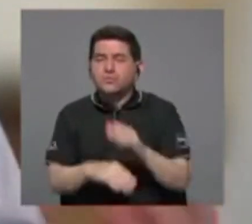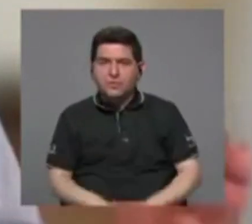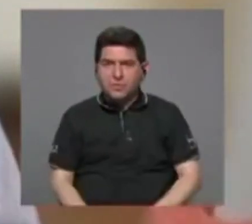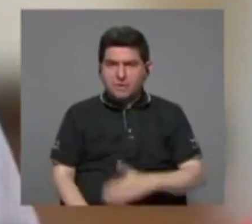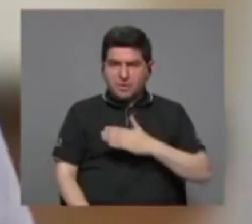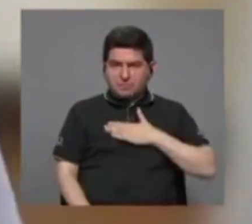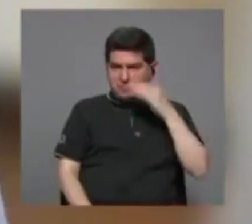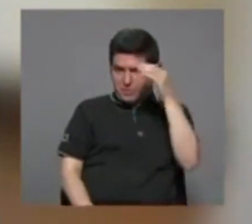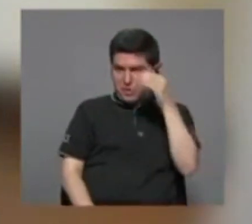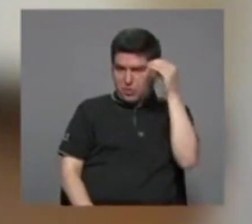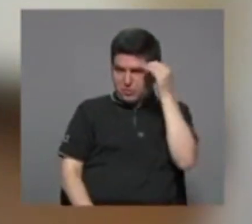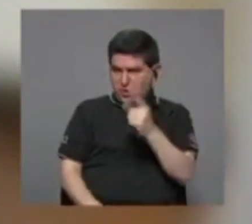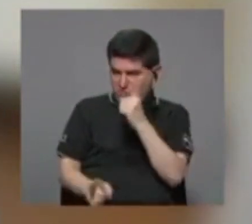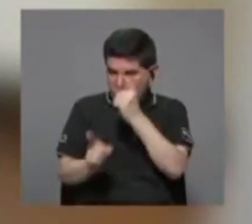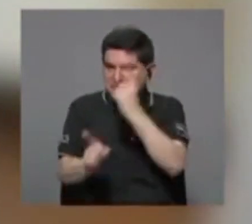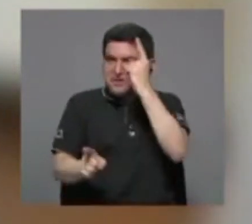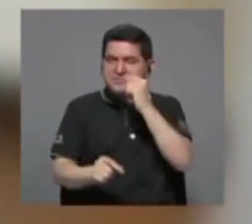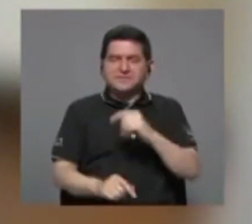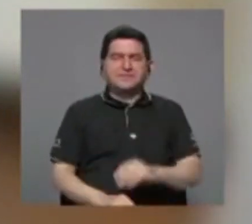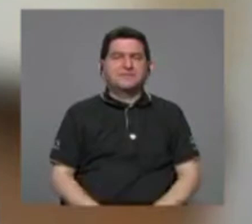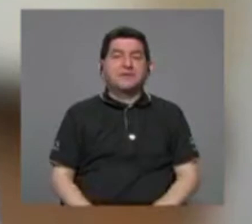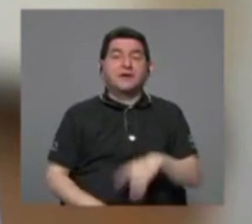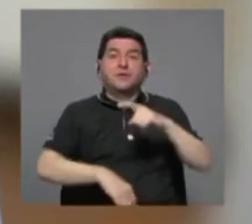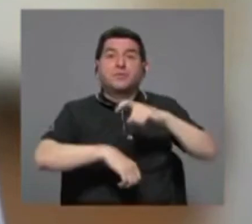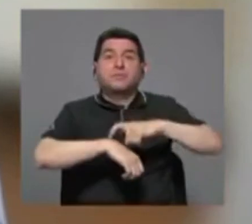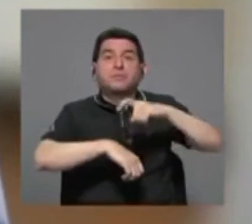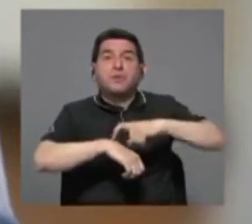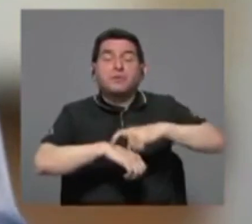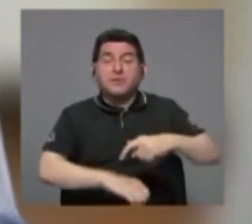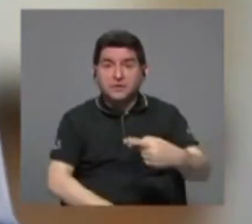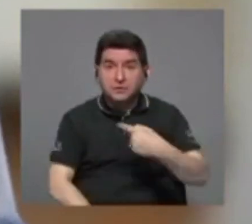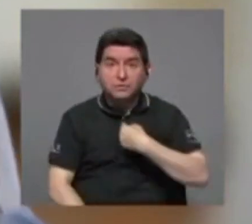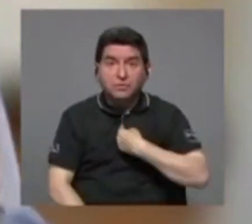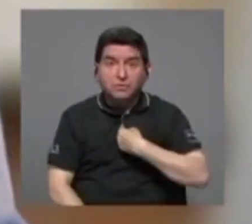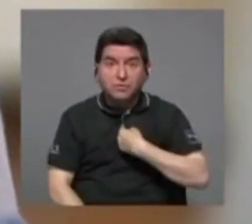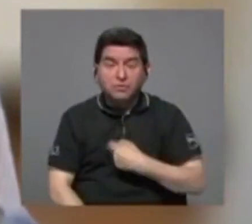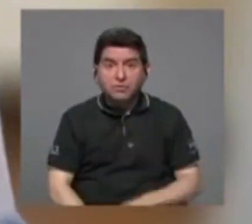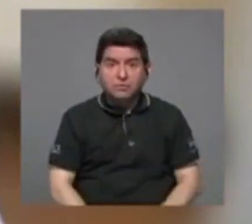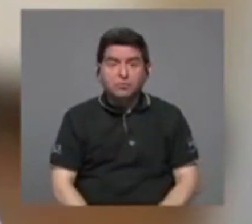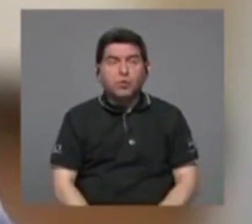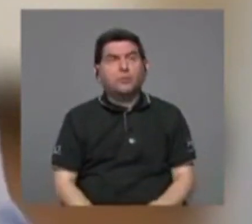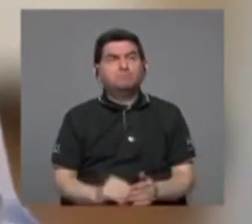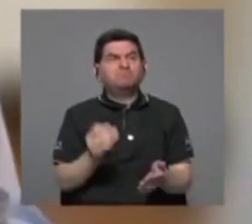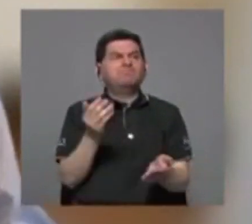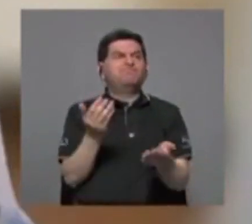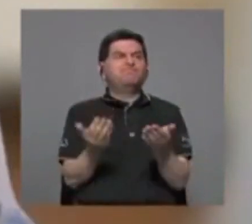uno es el correcto. Pero bueno, hay un momento en donde uno